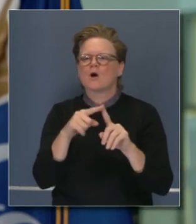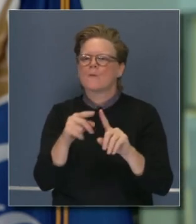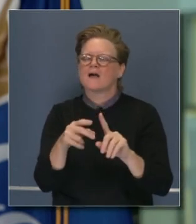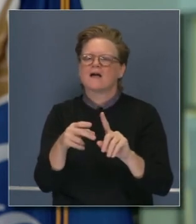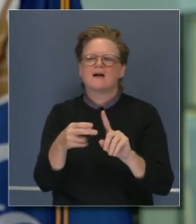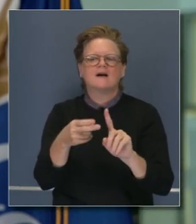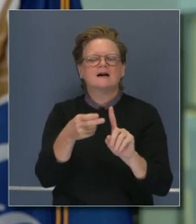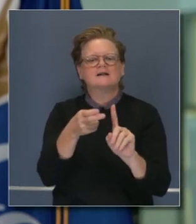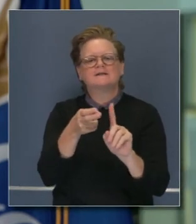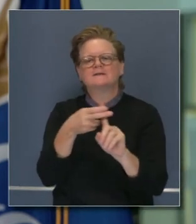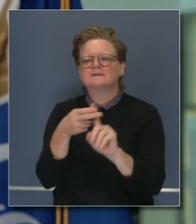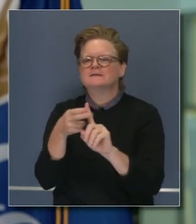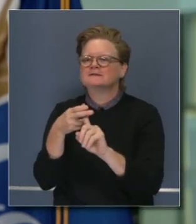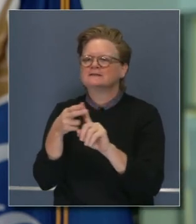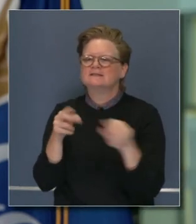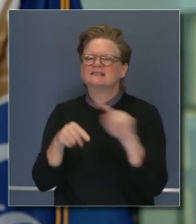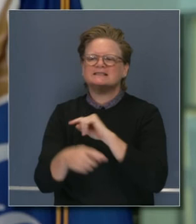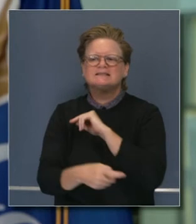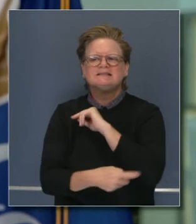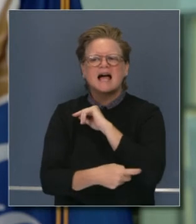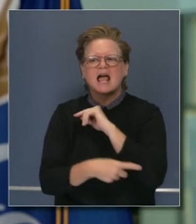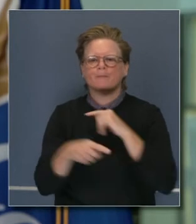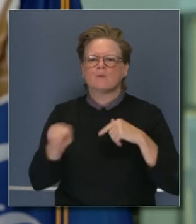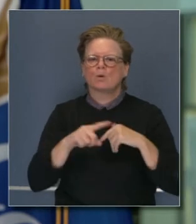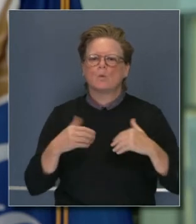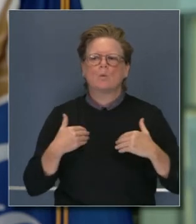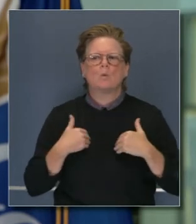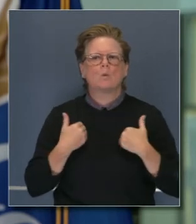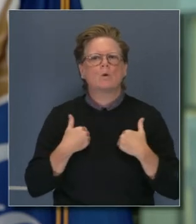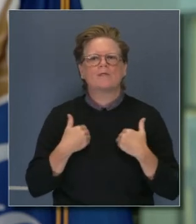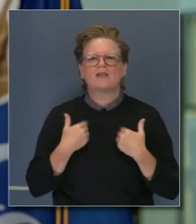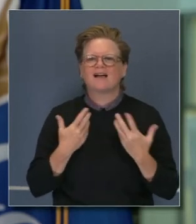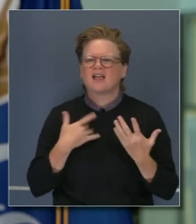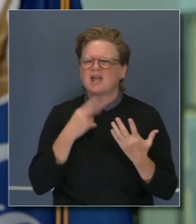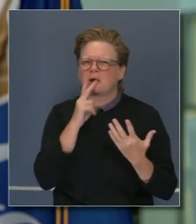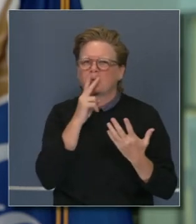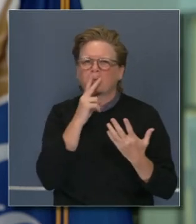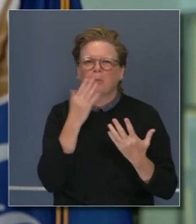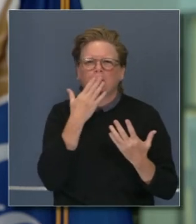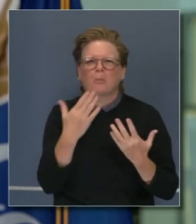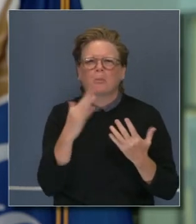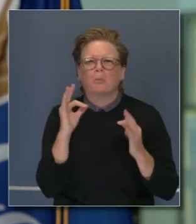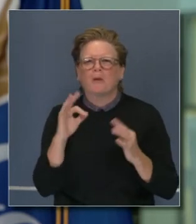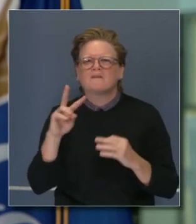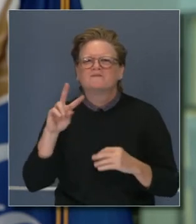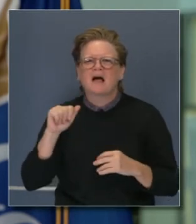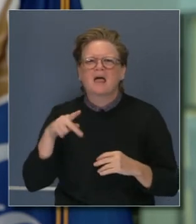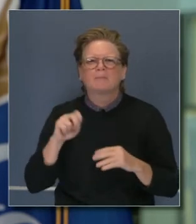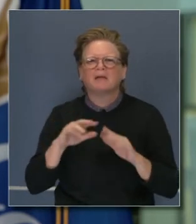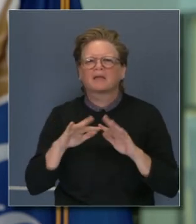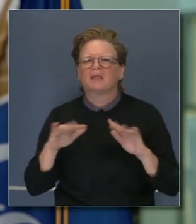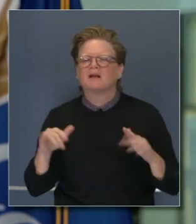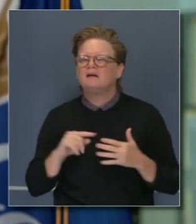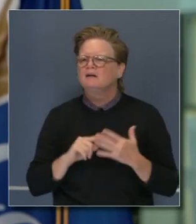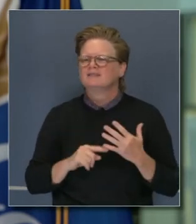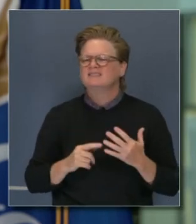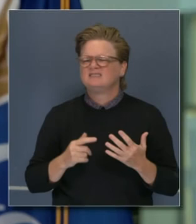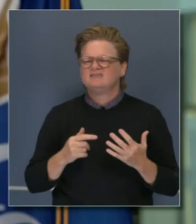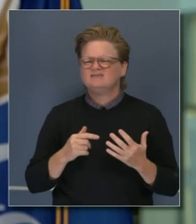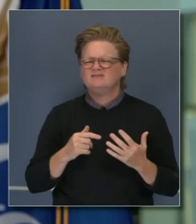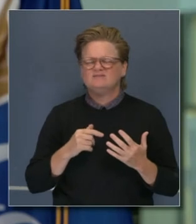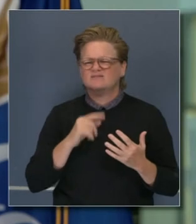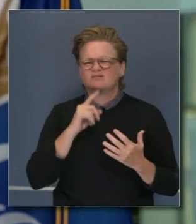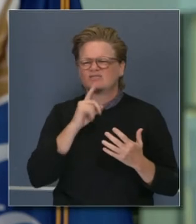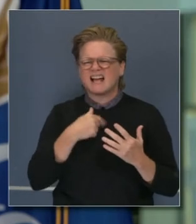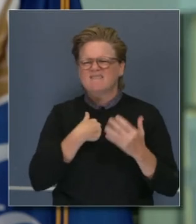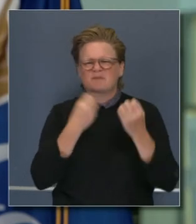nuestra juventud. Y para mí será un orgullo personal muy arraigado como padre de cuatro,